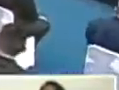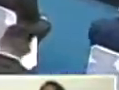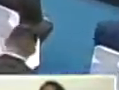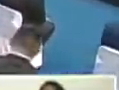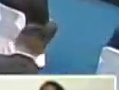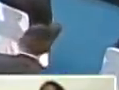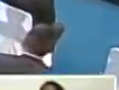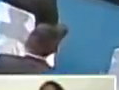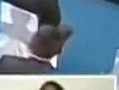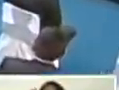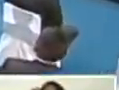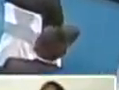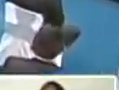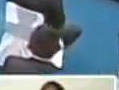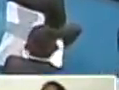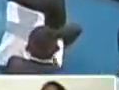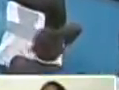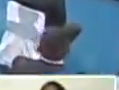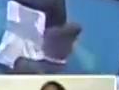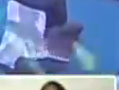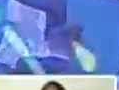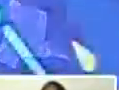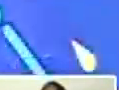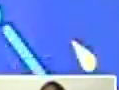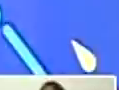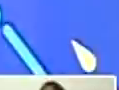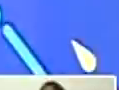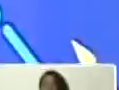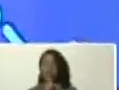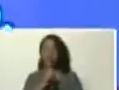es un estado complejo.